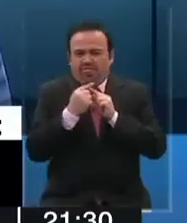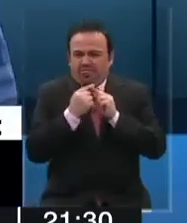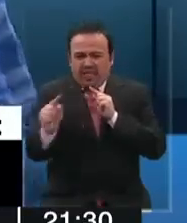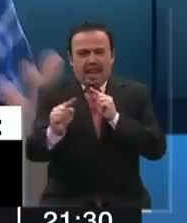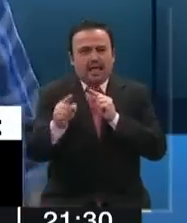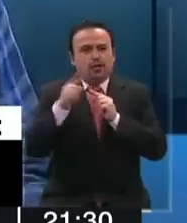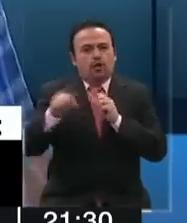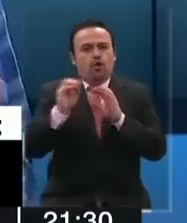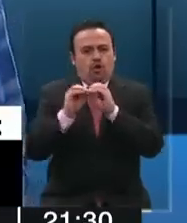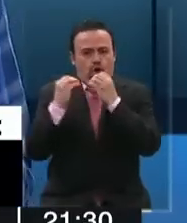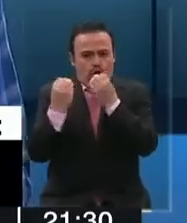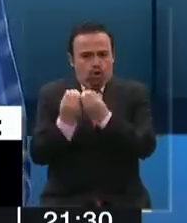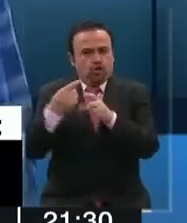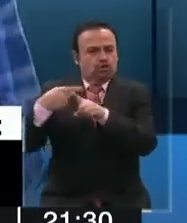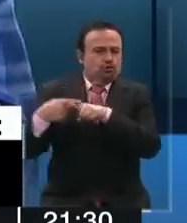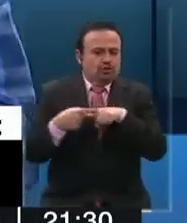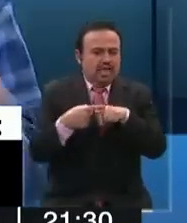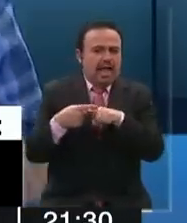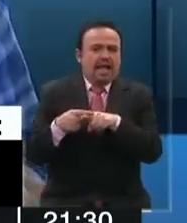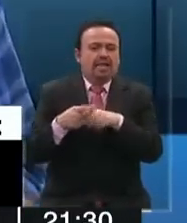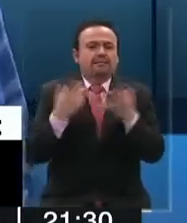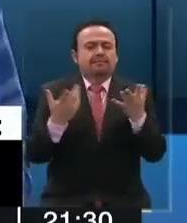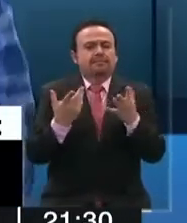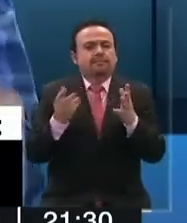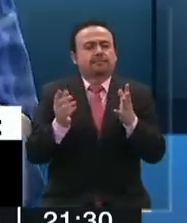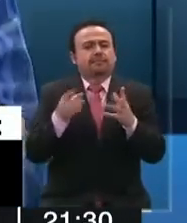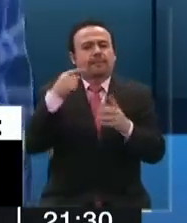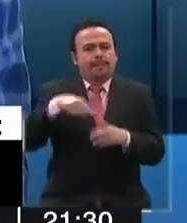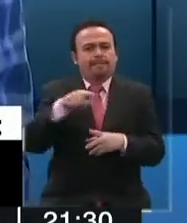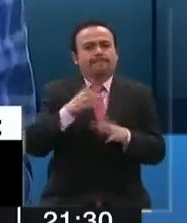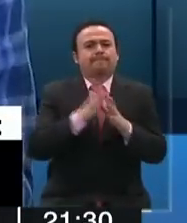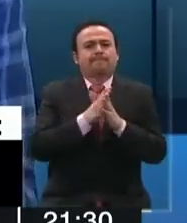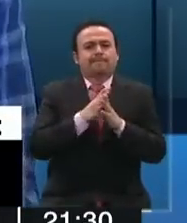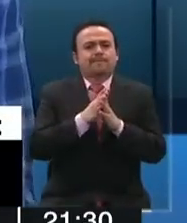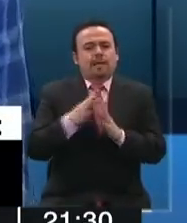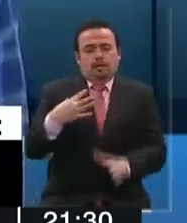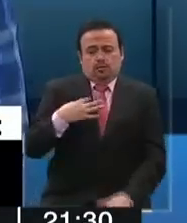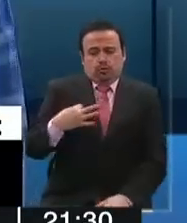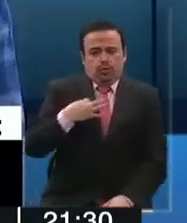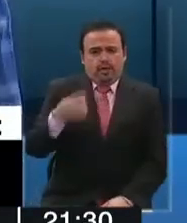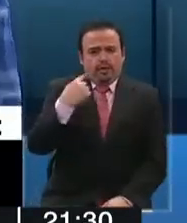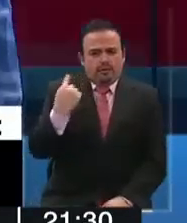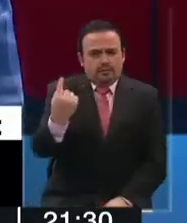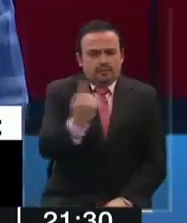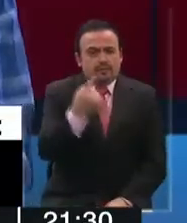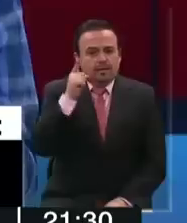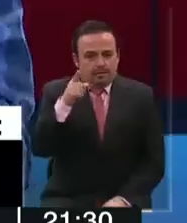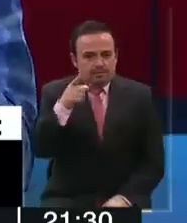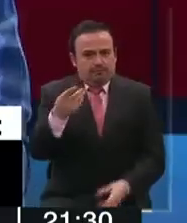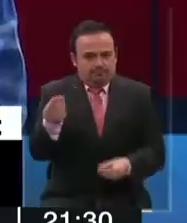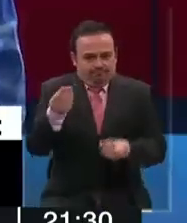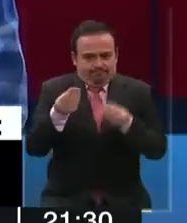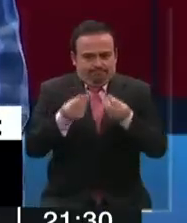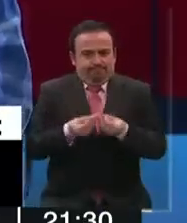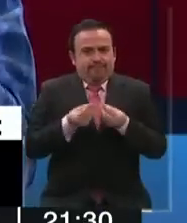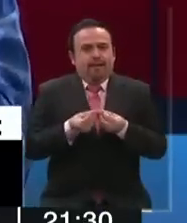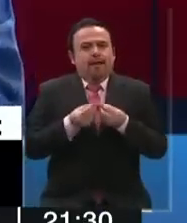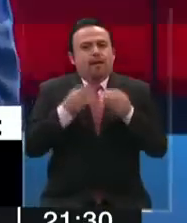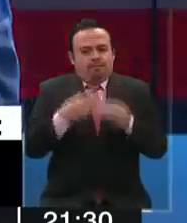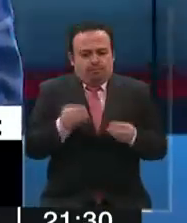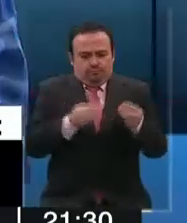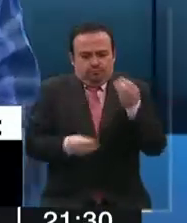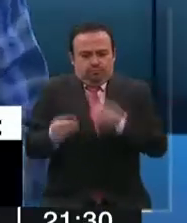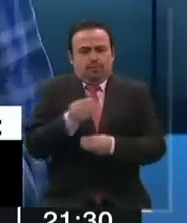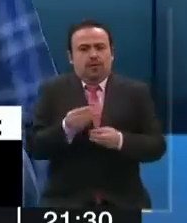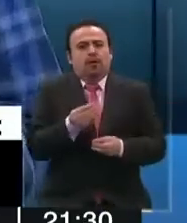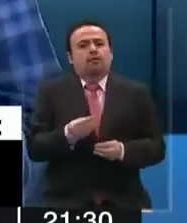las organizaciones sociales con las fases ciudadanas para para que Desde allí pueda construirse una